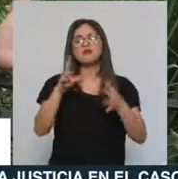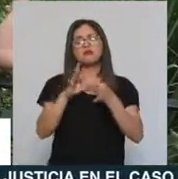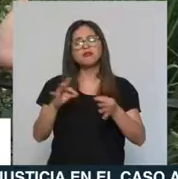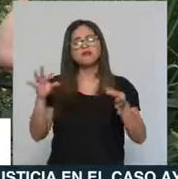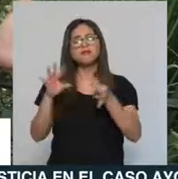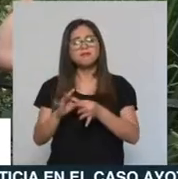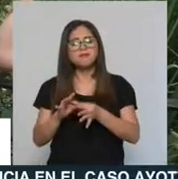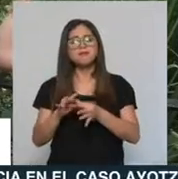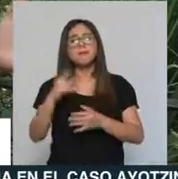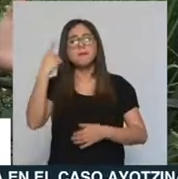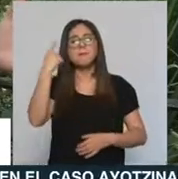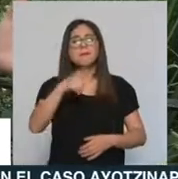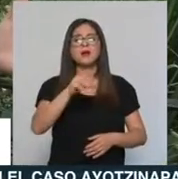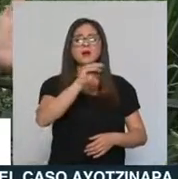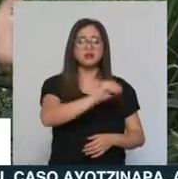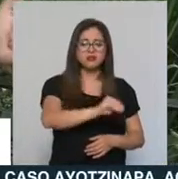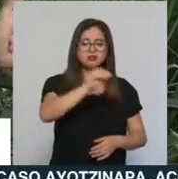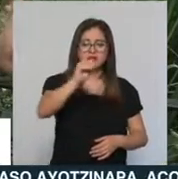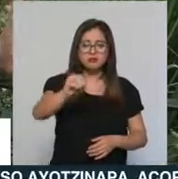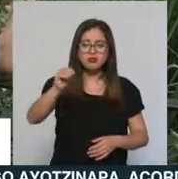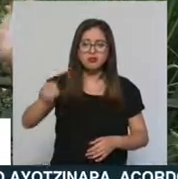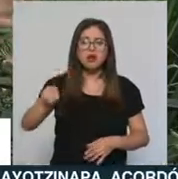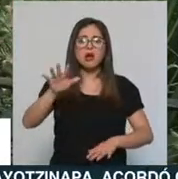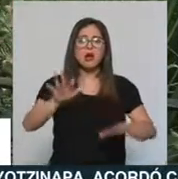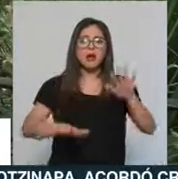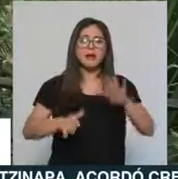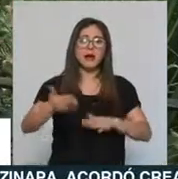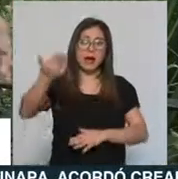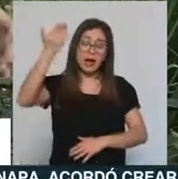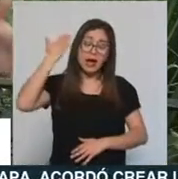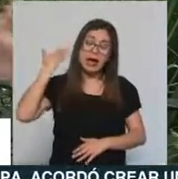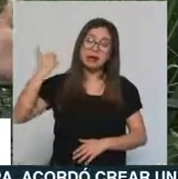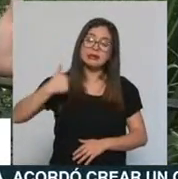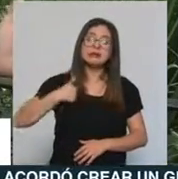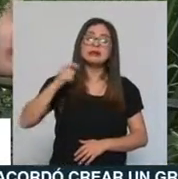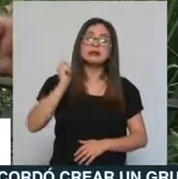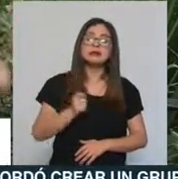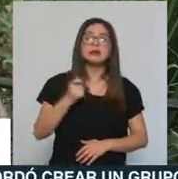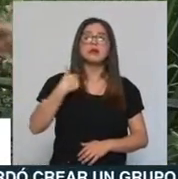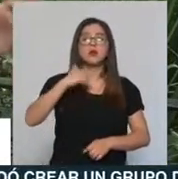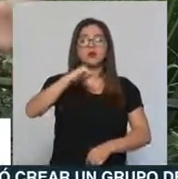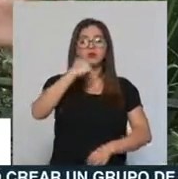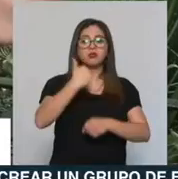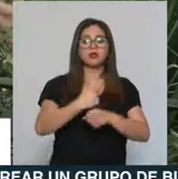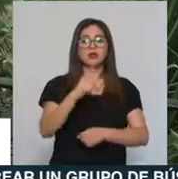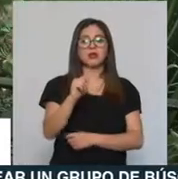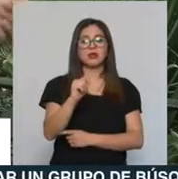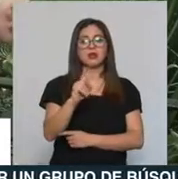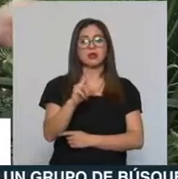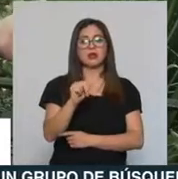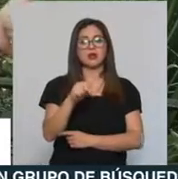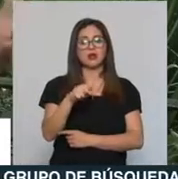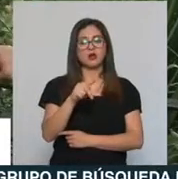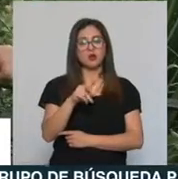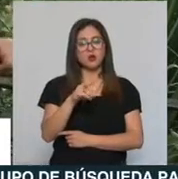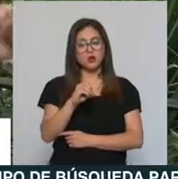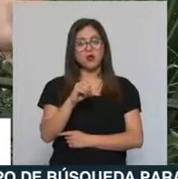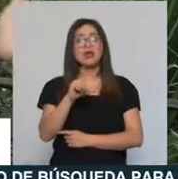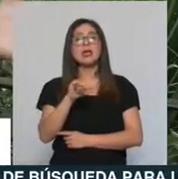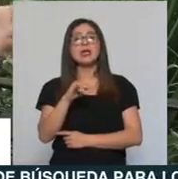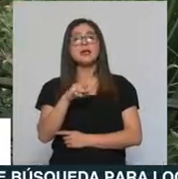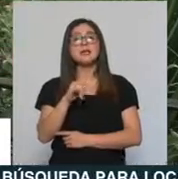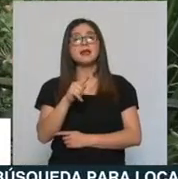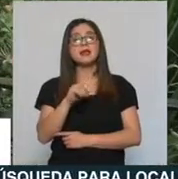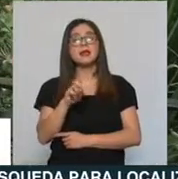diferentes, llegas a diferentes límites, como lo fue en mi caso, que se me diagnosticó un trastorno límite de personalidad y